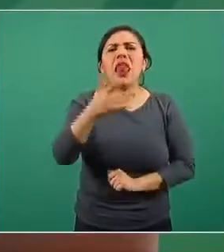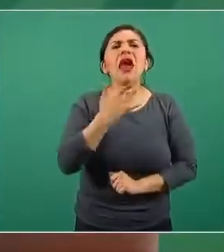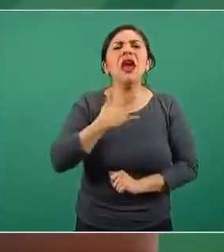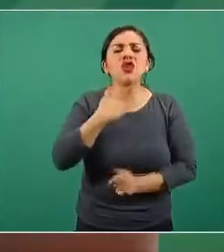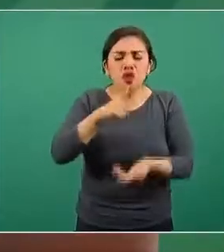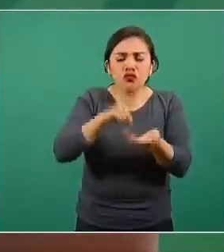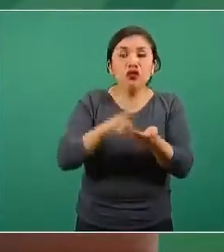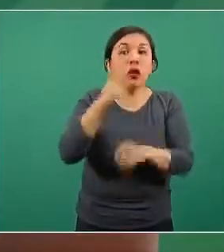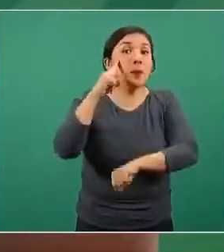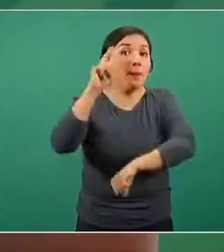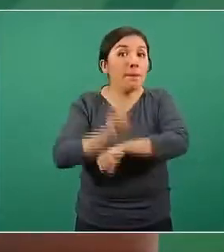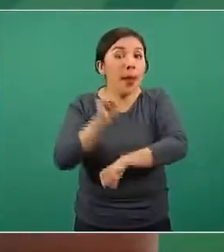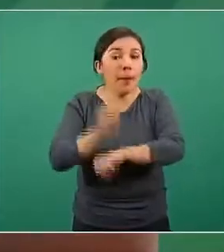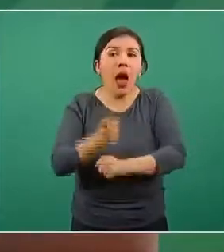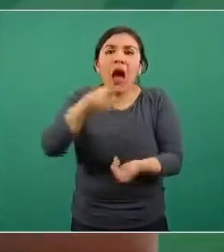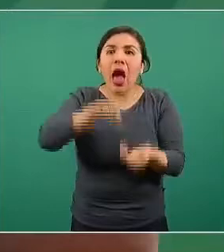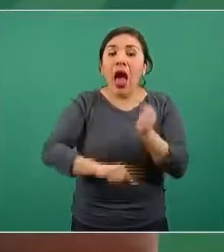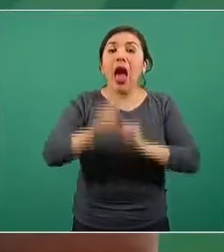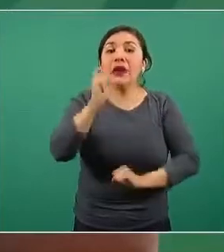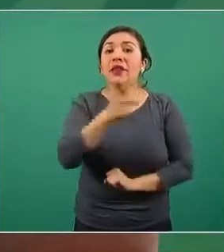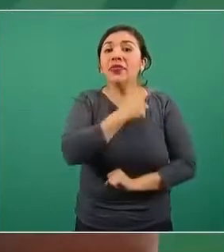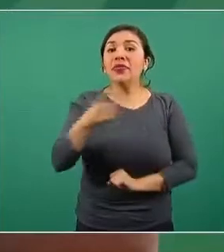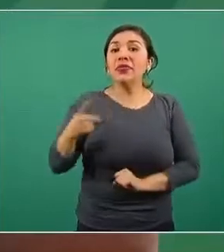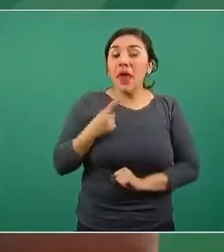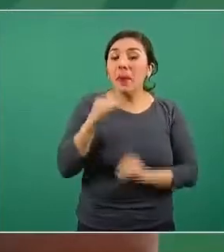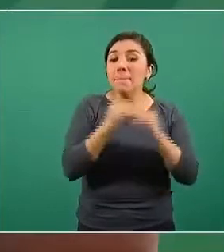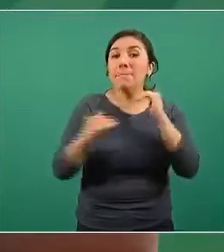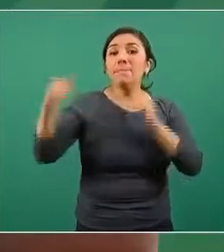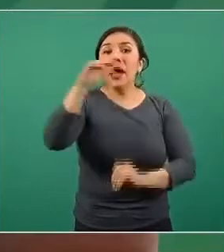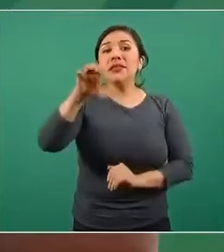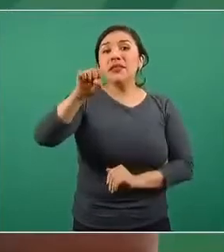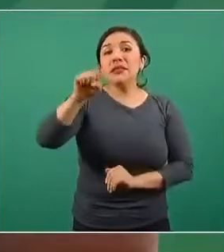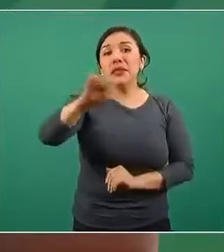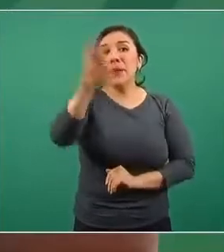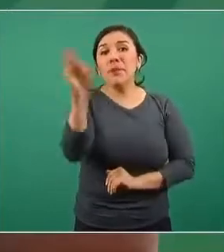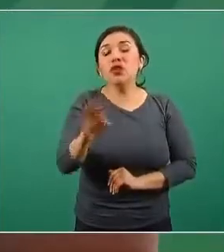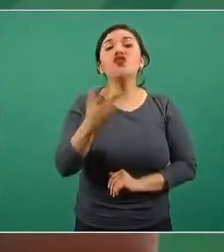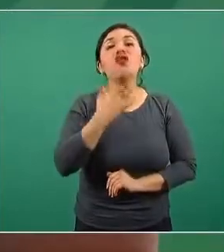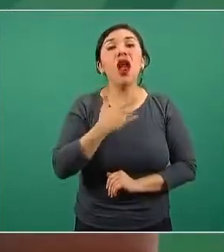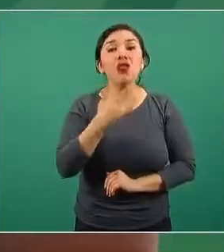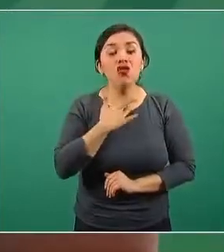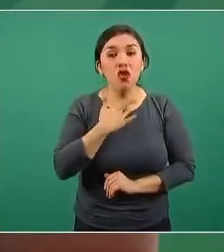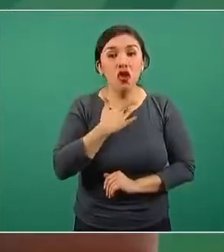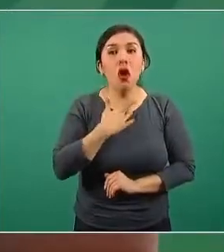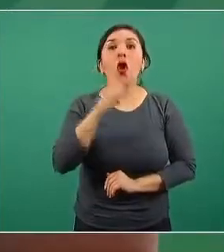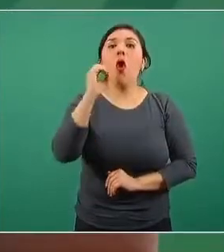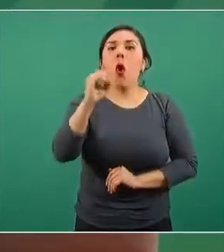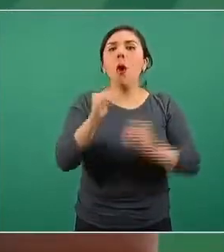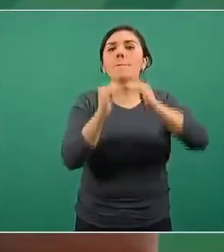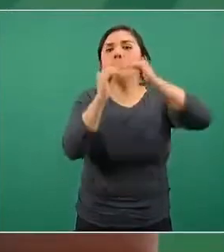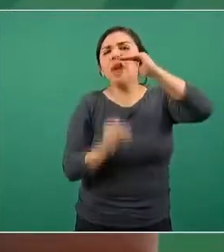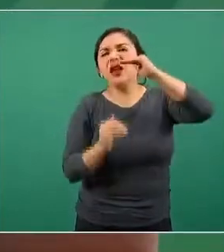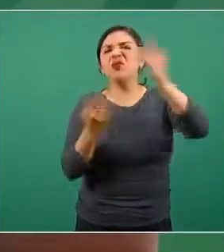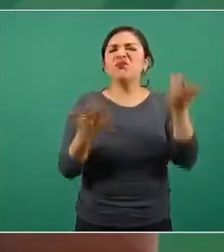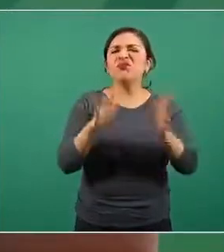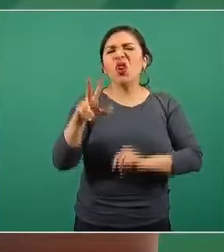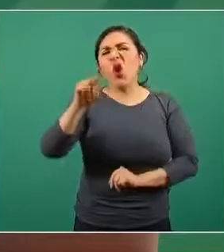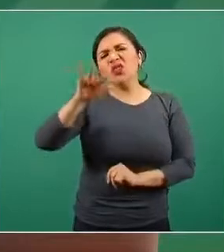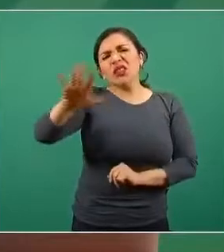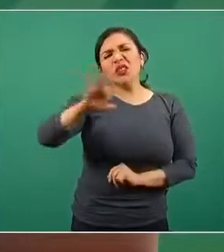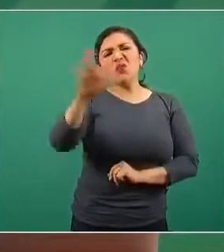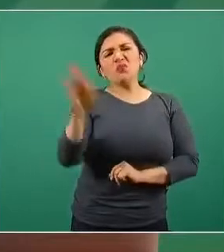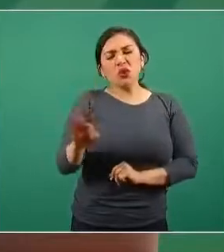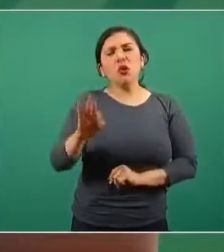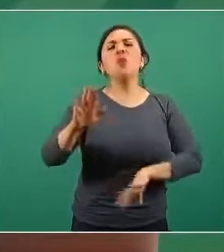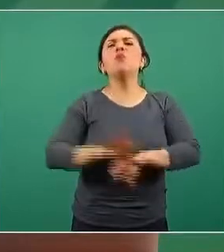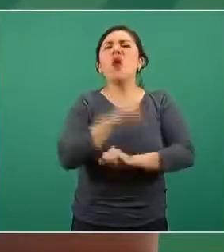alcoholado y verificar la concentración, que debe de ser superior al 60%, inferior a un 85%, y